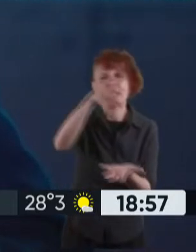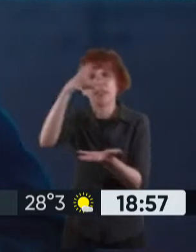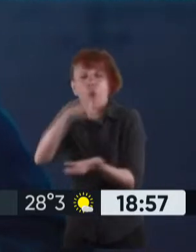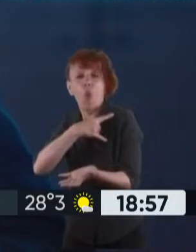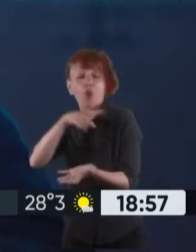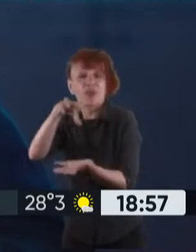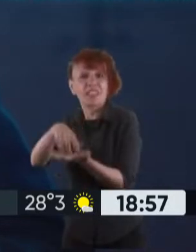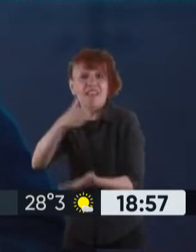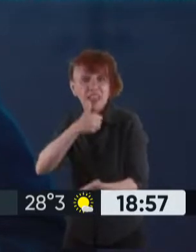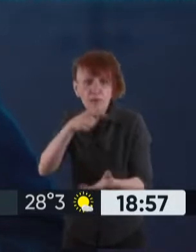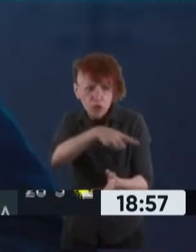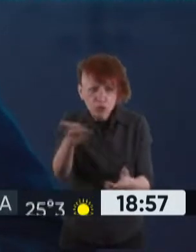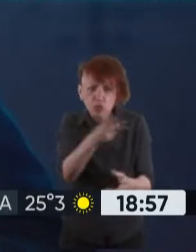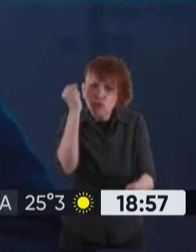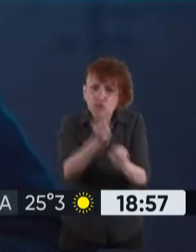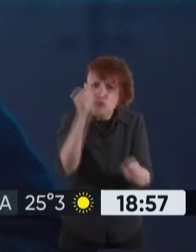desarrollo de todo eso.